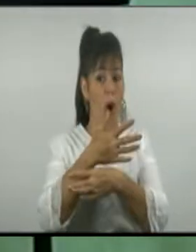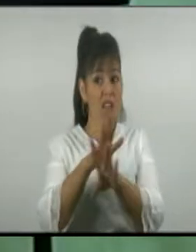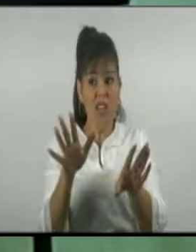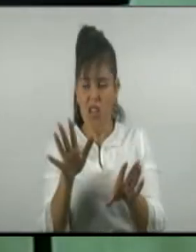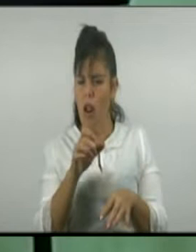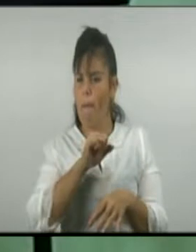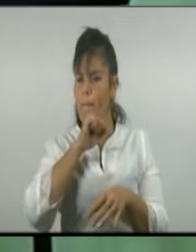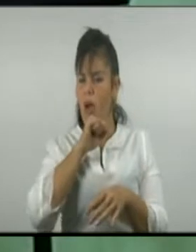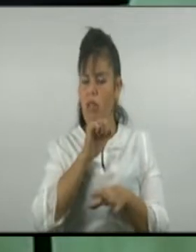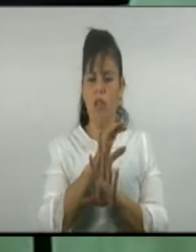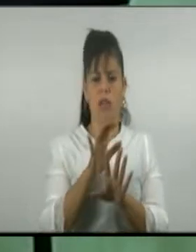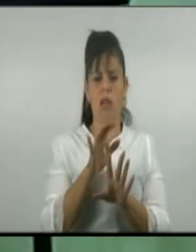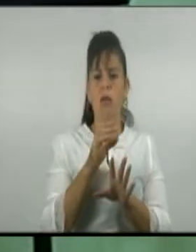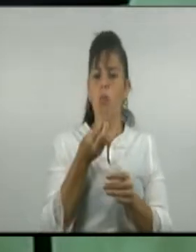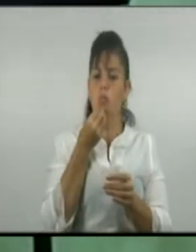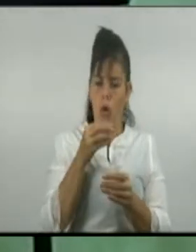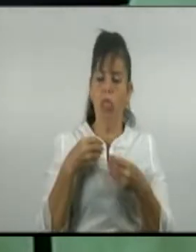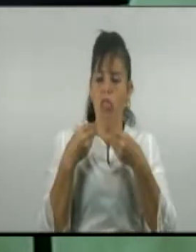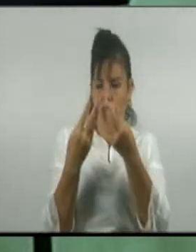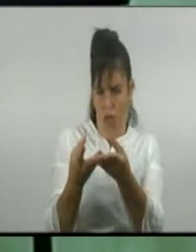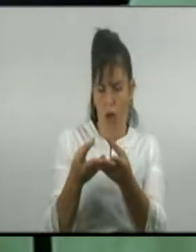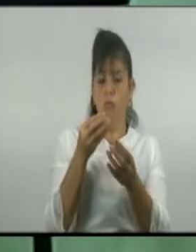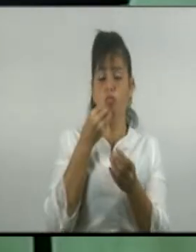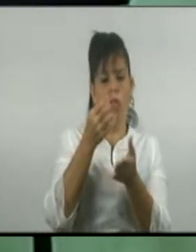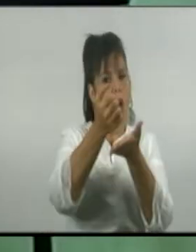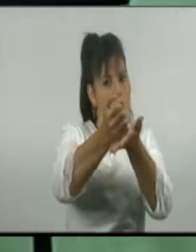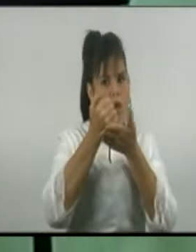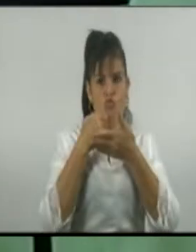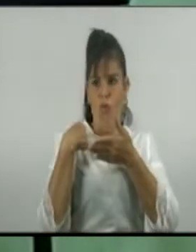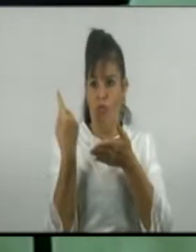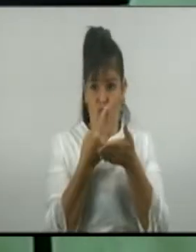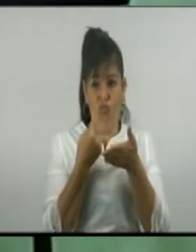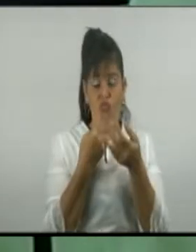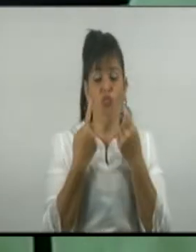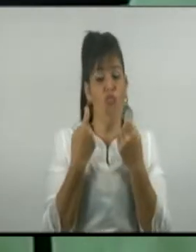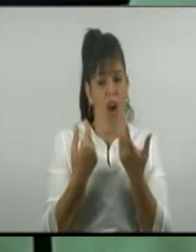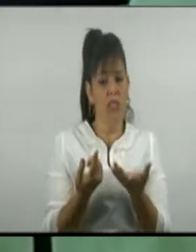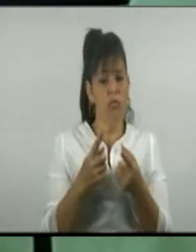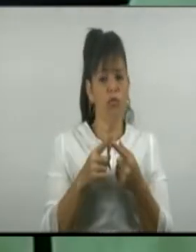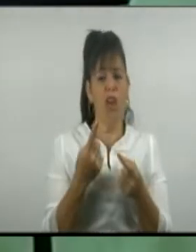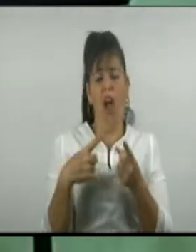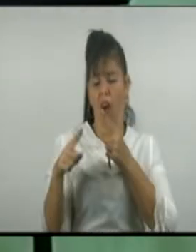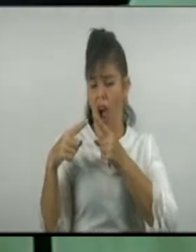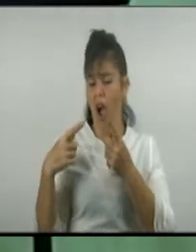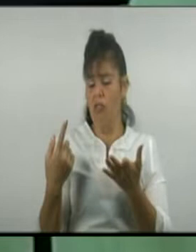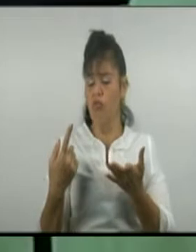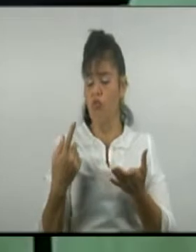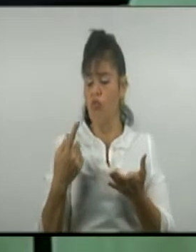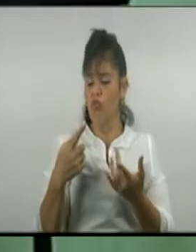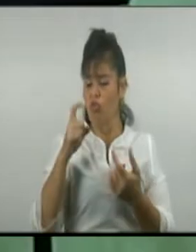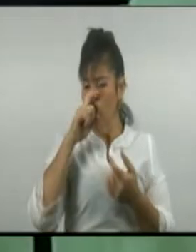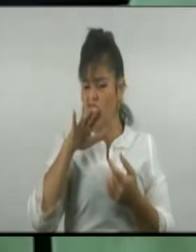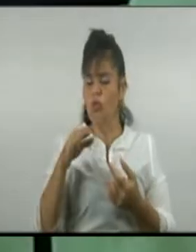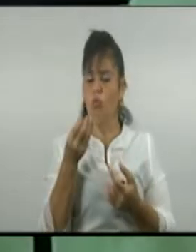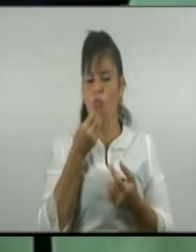pueden donar leche y pueden aportarnos y ayudar realmente a que nuestros niños puedan recibir este alimento de